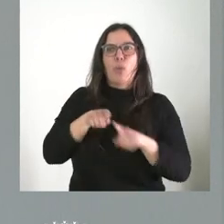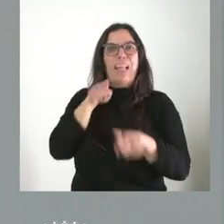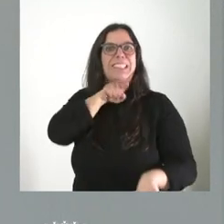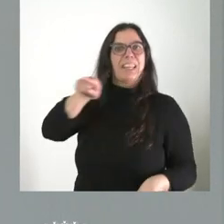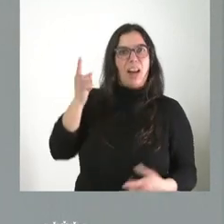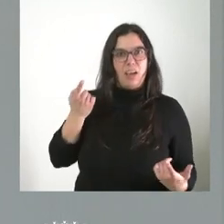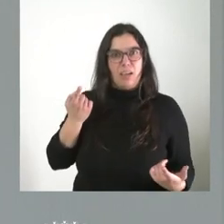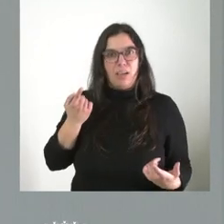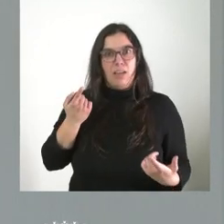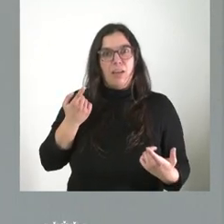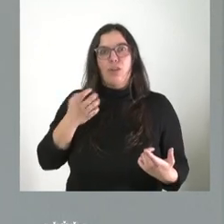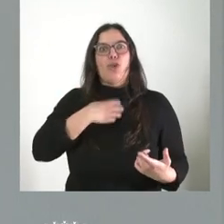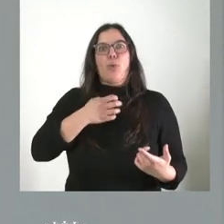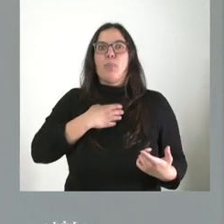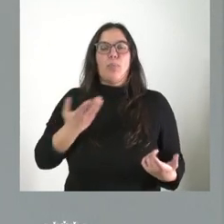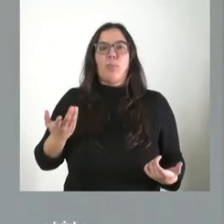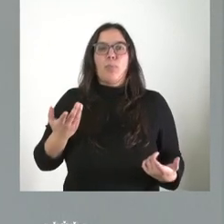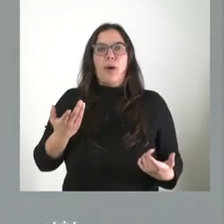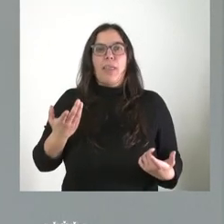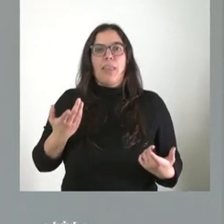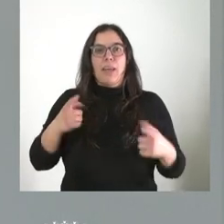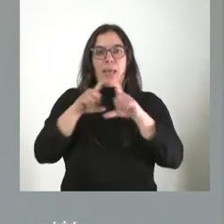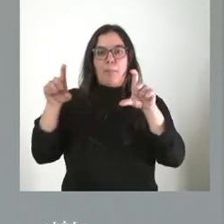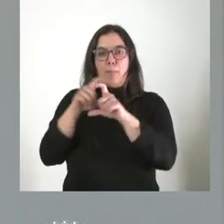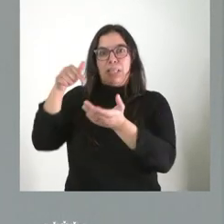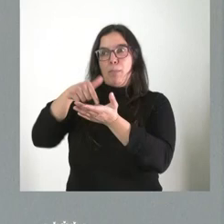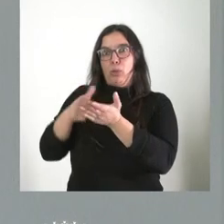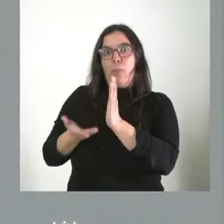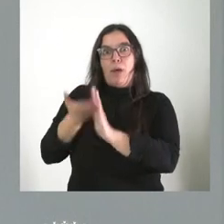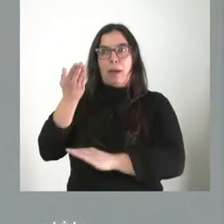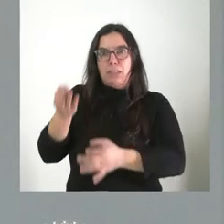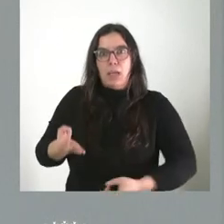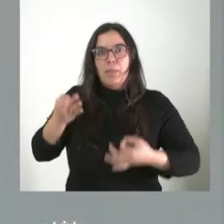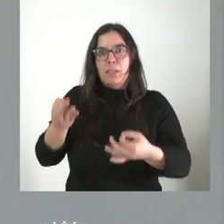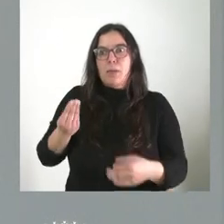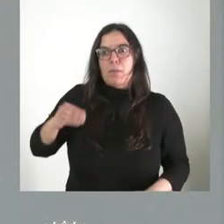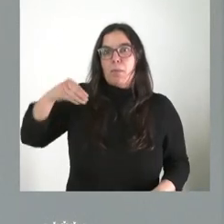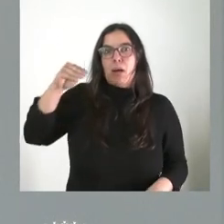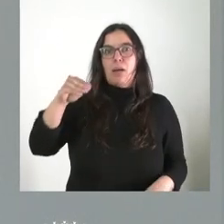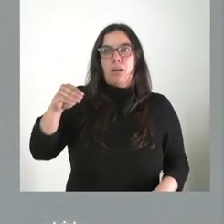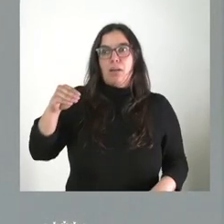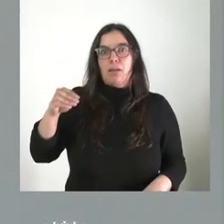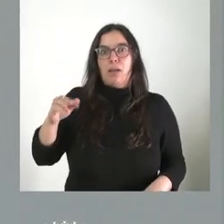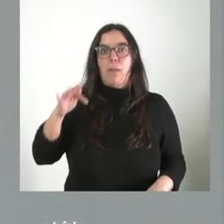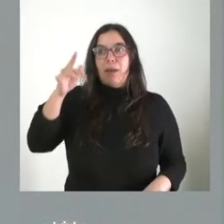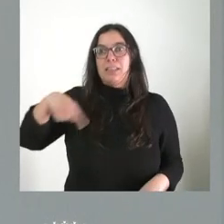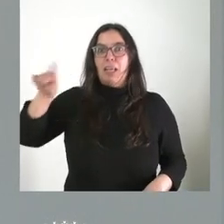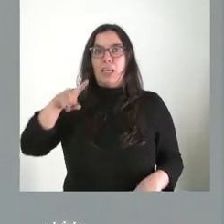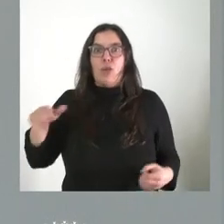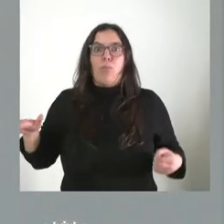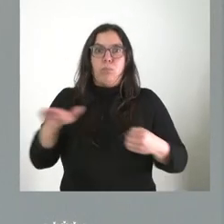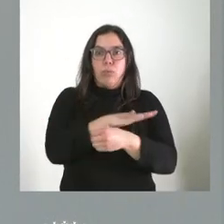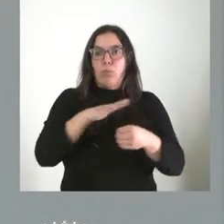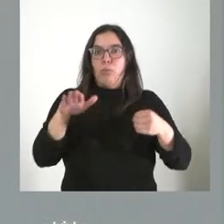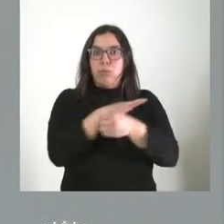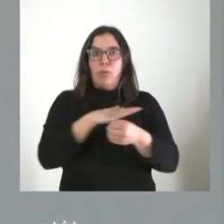subir a las empresas los impuestos continuamente como si las empresas pudieran financiar incrementos continuos